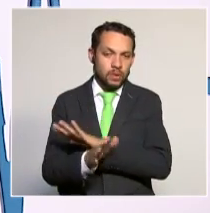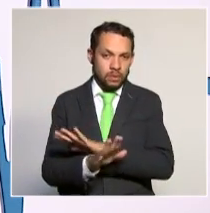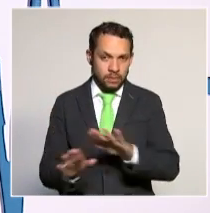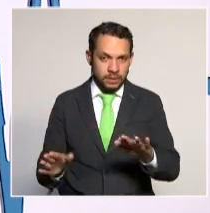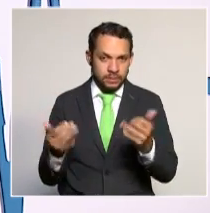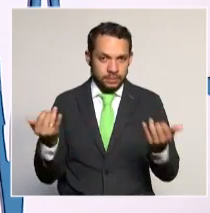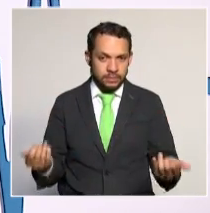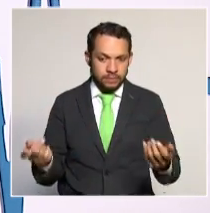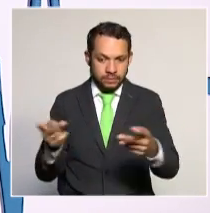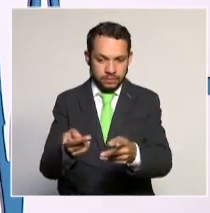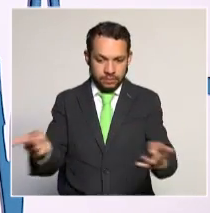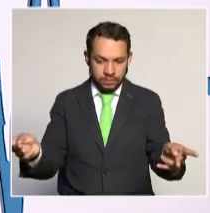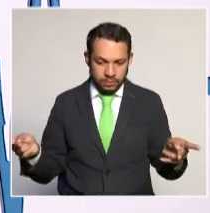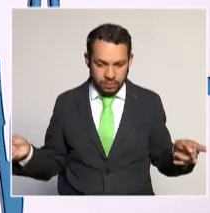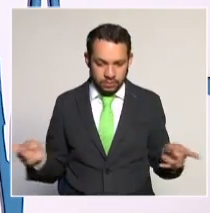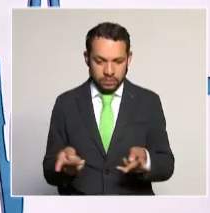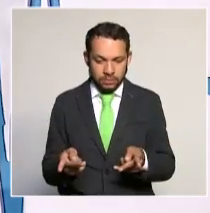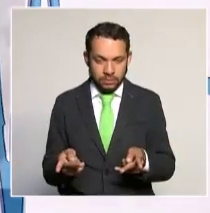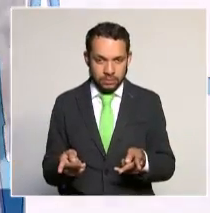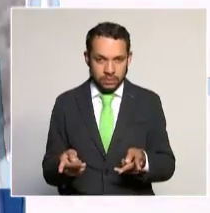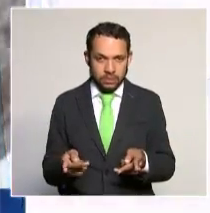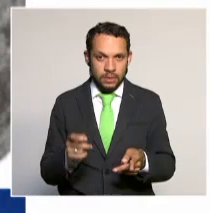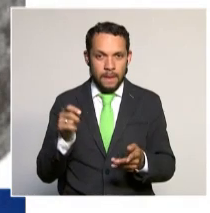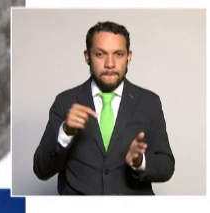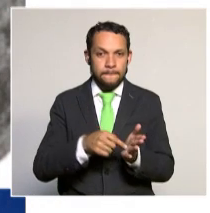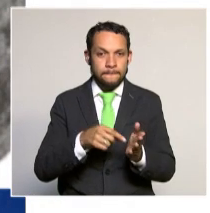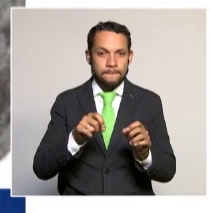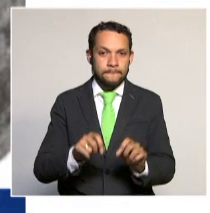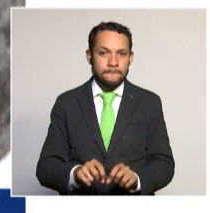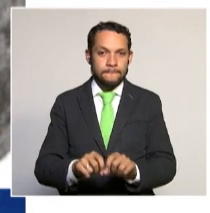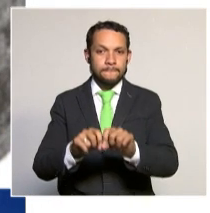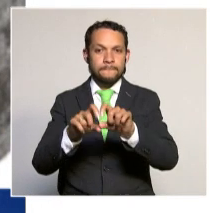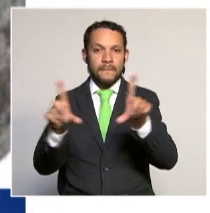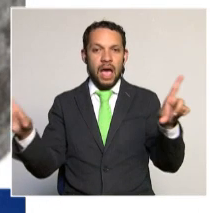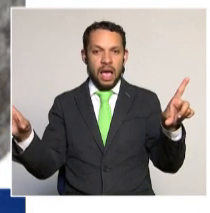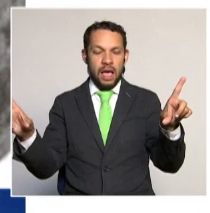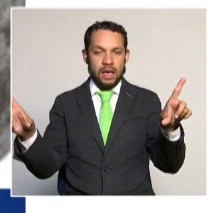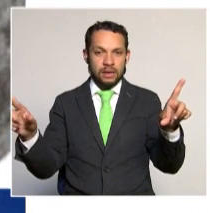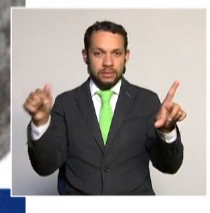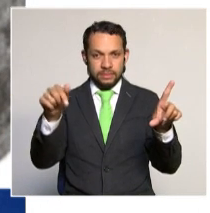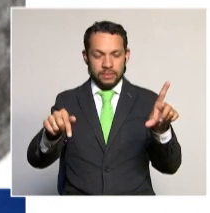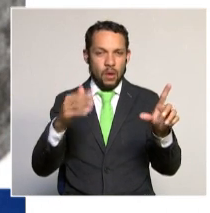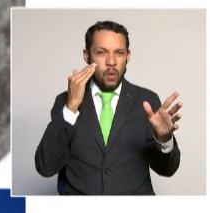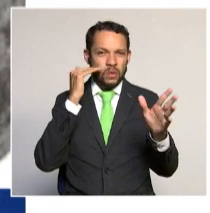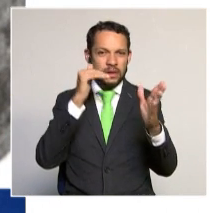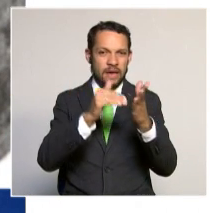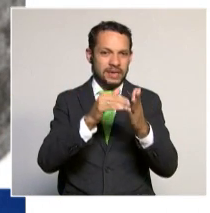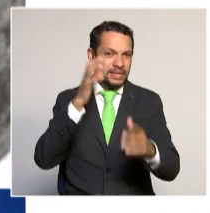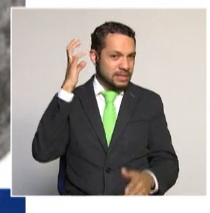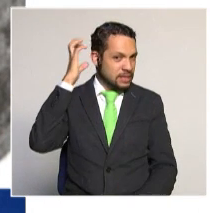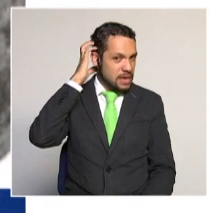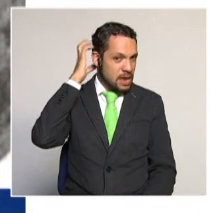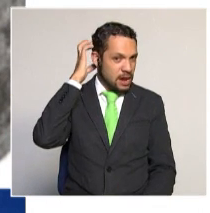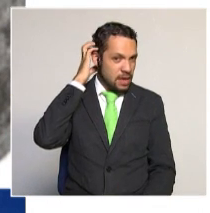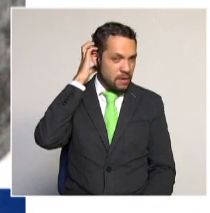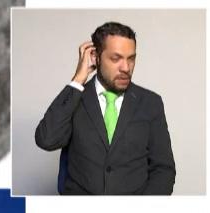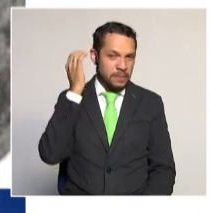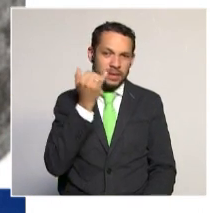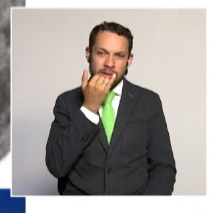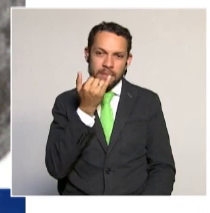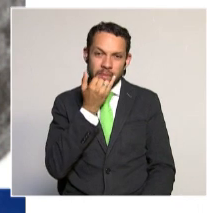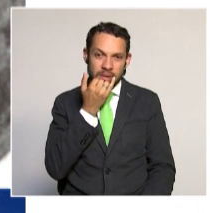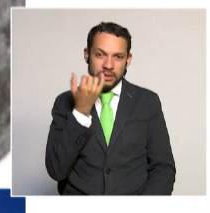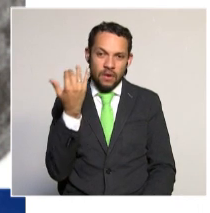esta imagen, Lina, si me hacen el favor, porque vamos a volver al cerebro y que ustedes puedan entender qué es lo que pasa allá para